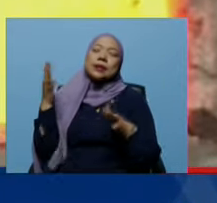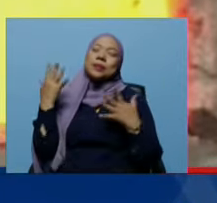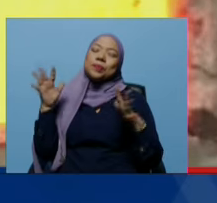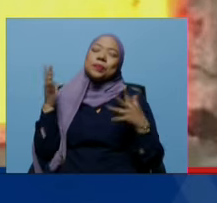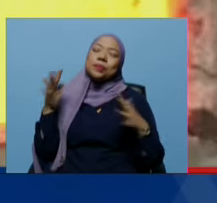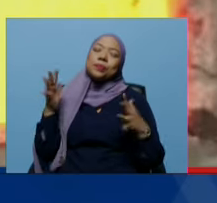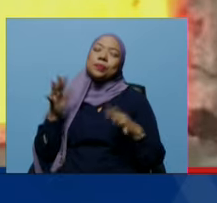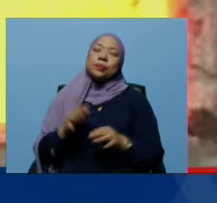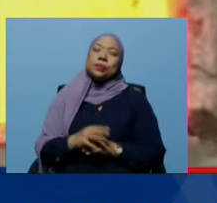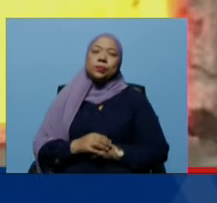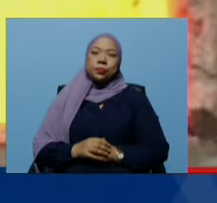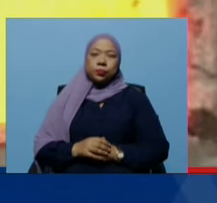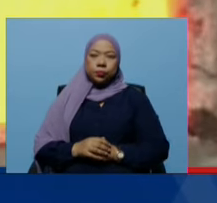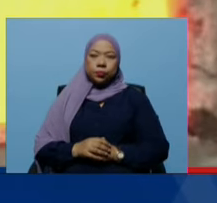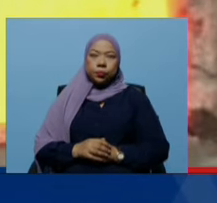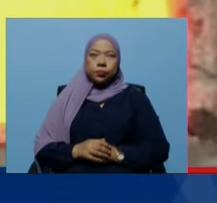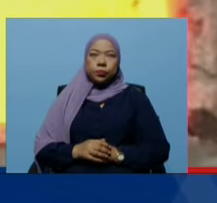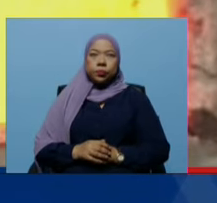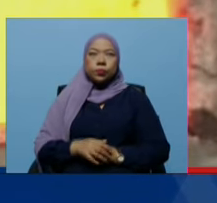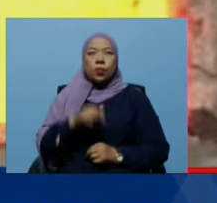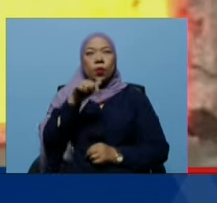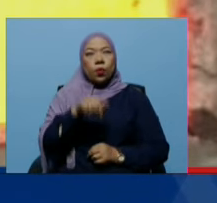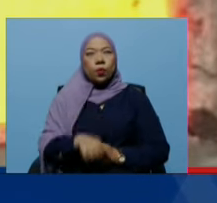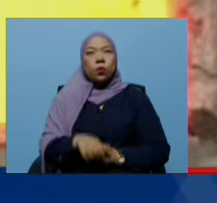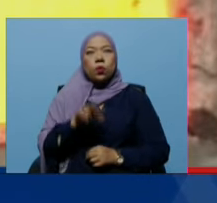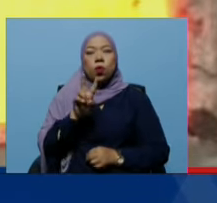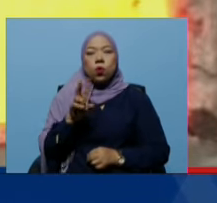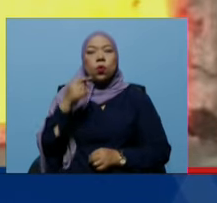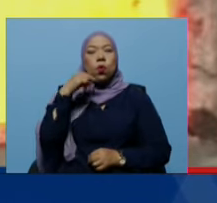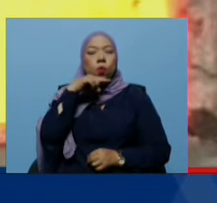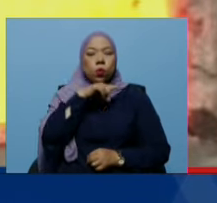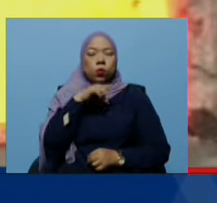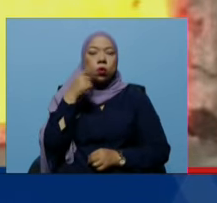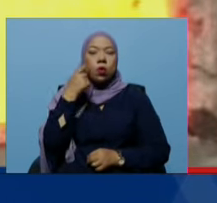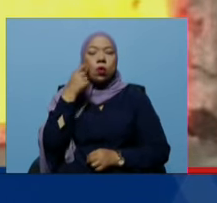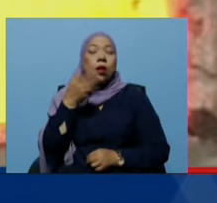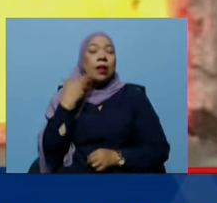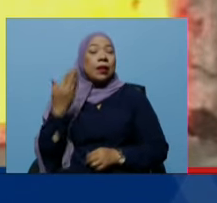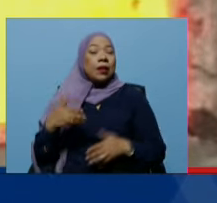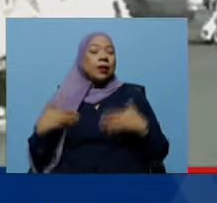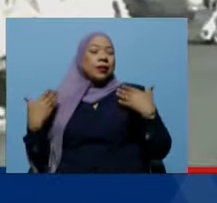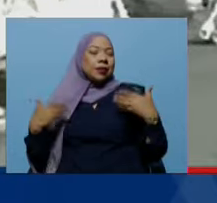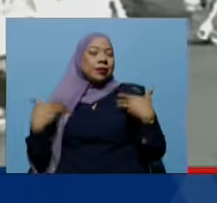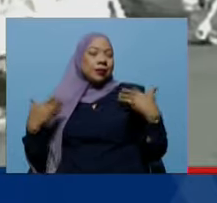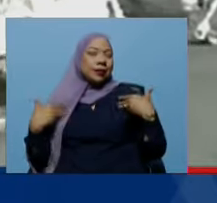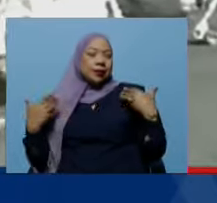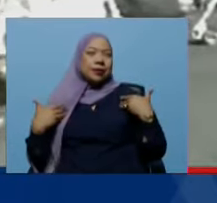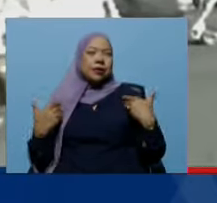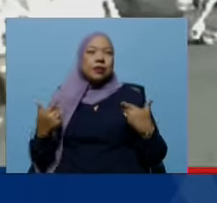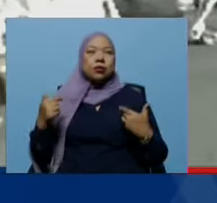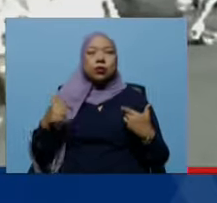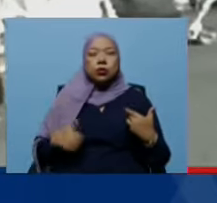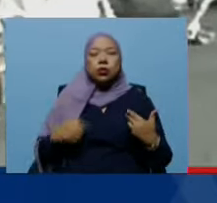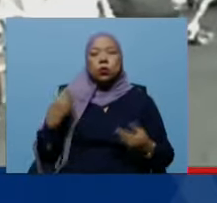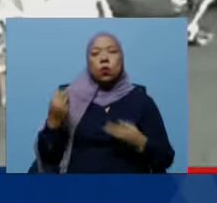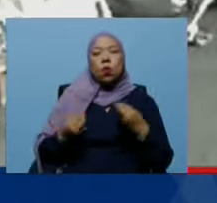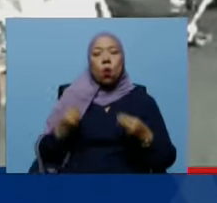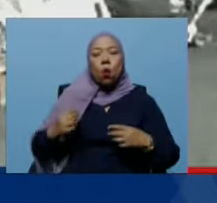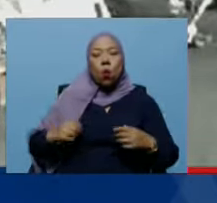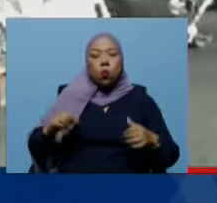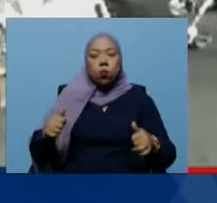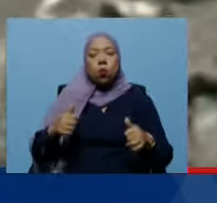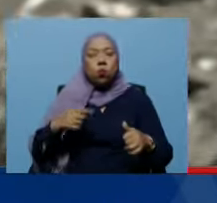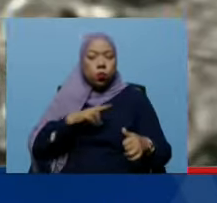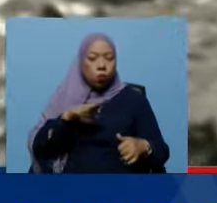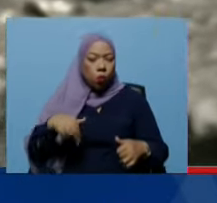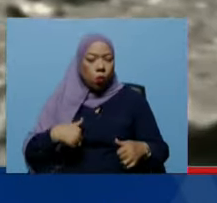Le indico que hoy 2 de octubre estamos de júbilo, estamos de fiesta porque estamos arrancando, estamos